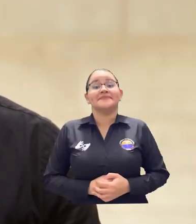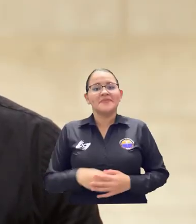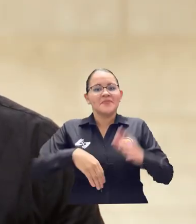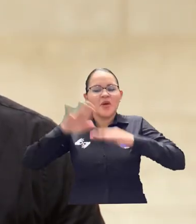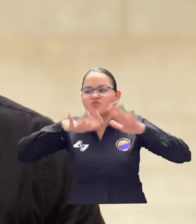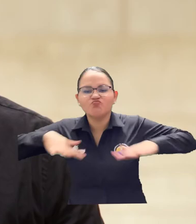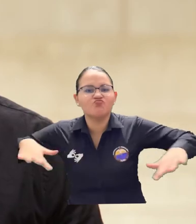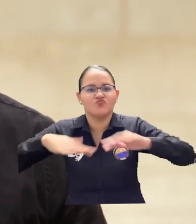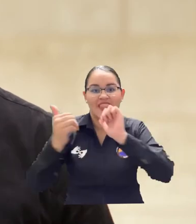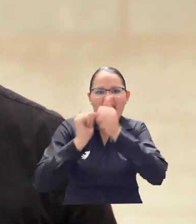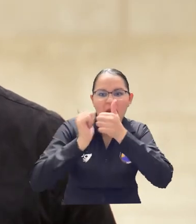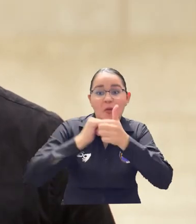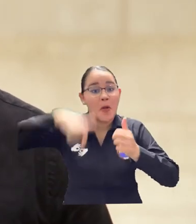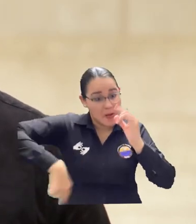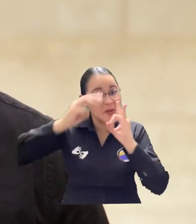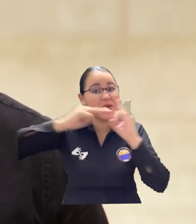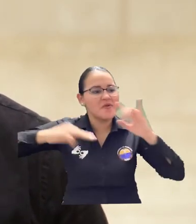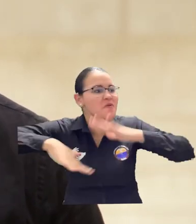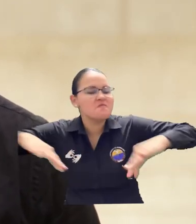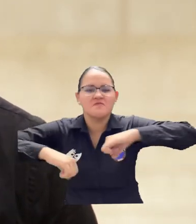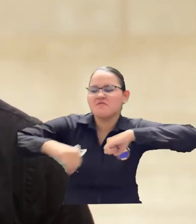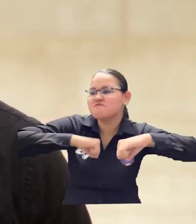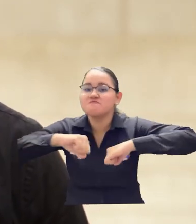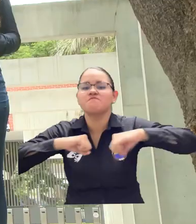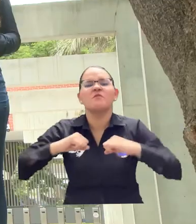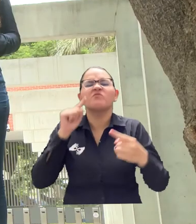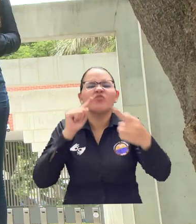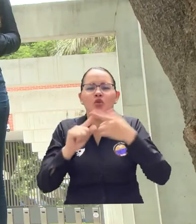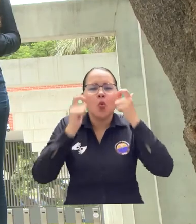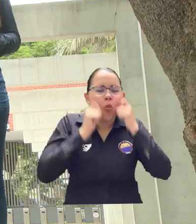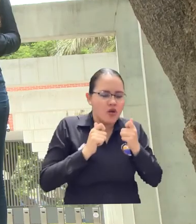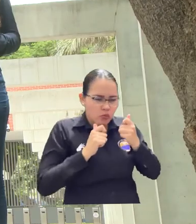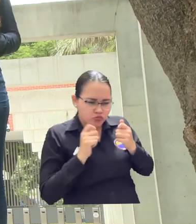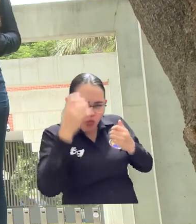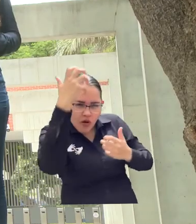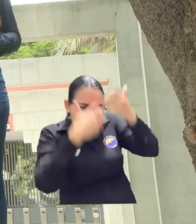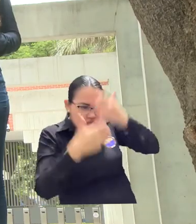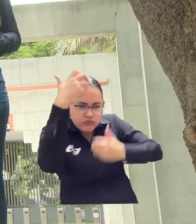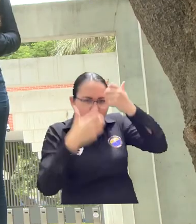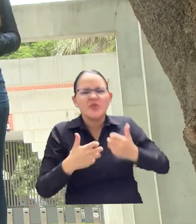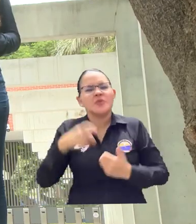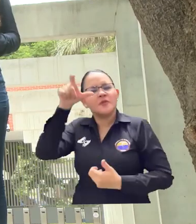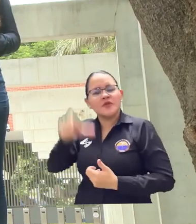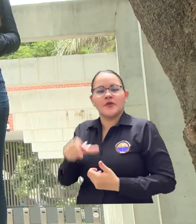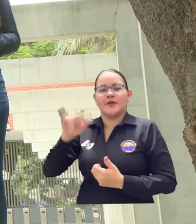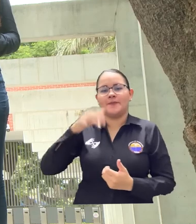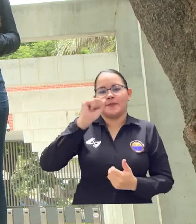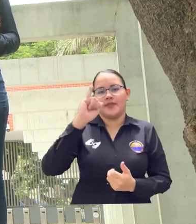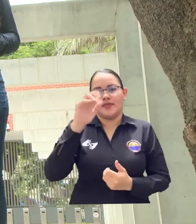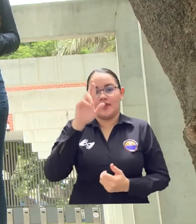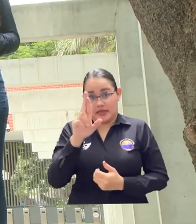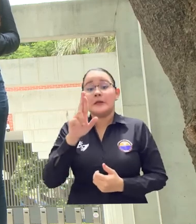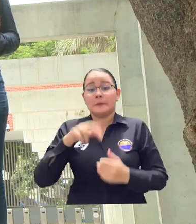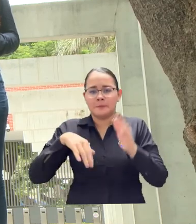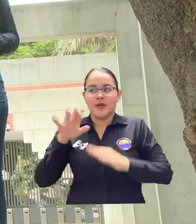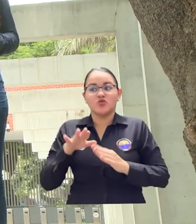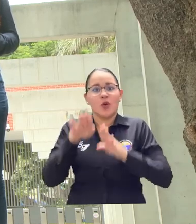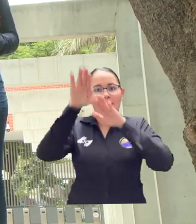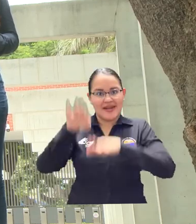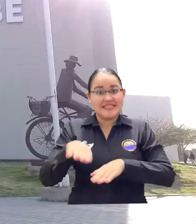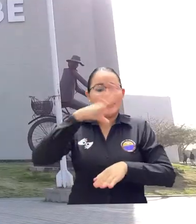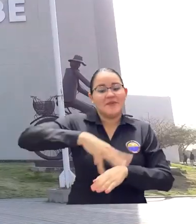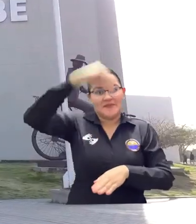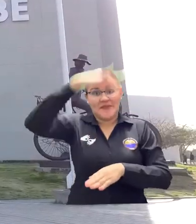Ya estamos de vuelta con ustedes. Gracias por su sintonía. Están viendo el Campus TV, programa institucional de la Universidad del